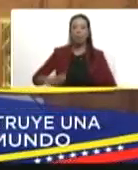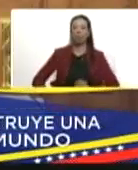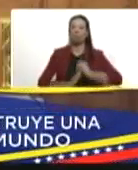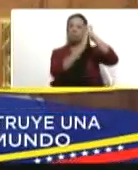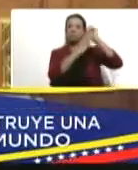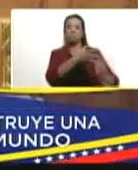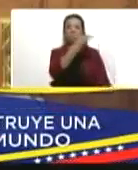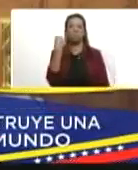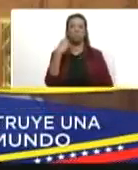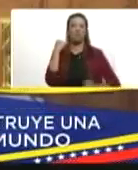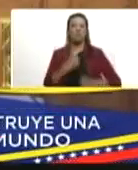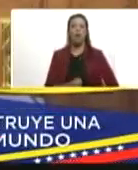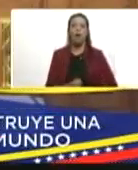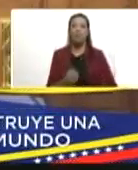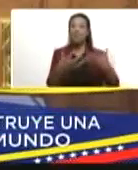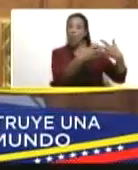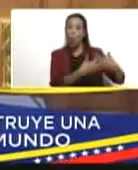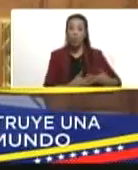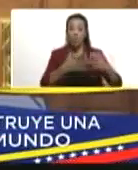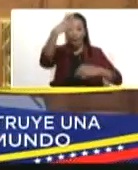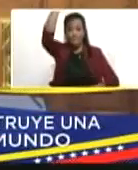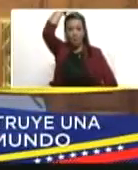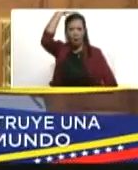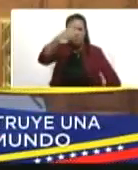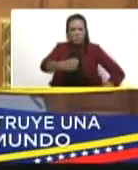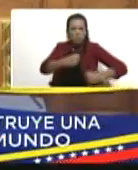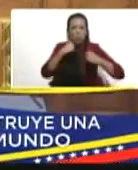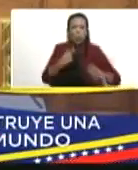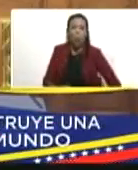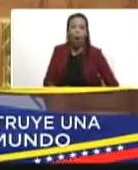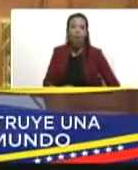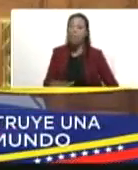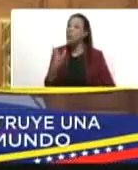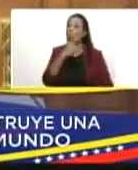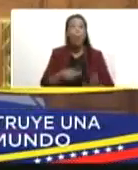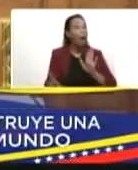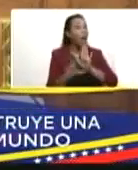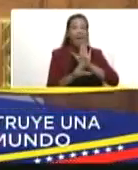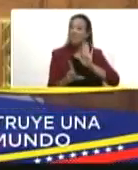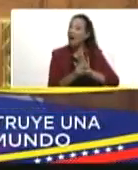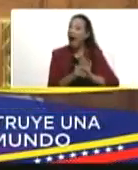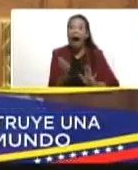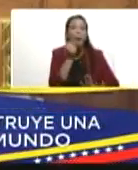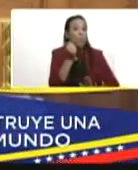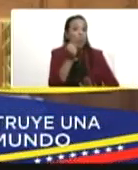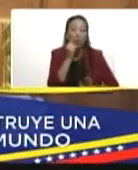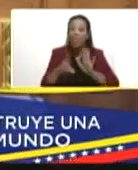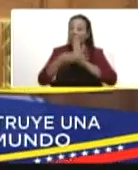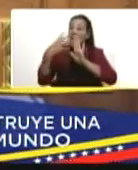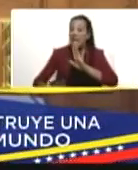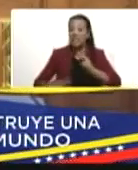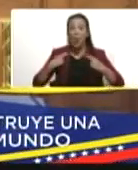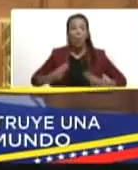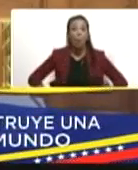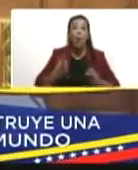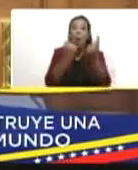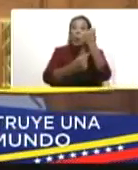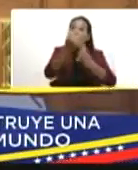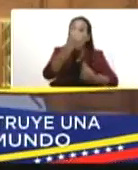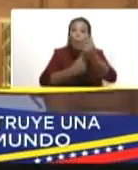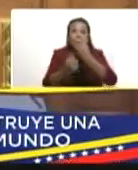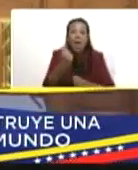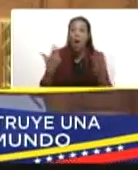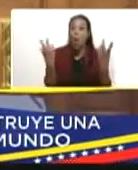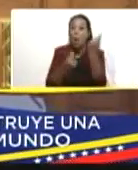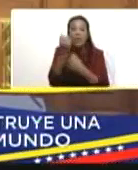imperialismo estadounidense de manera ilegal viola sus derechos económicos